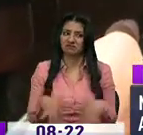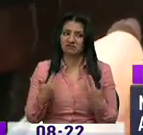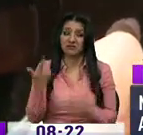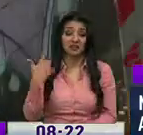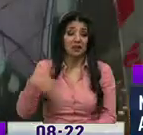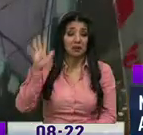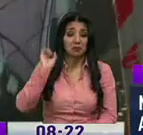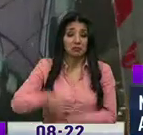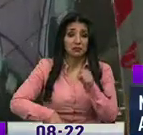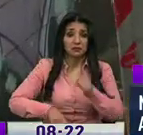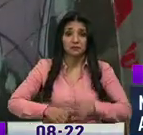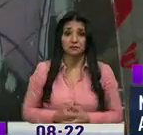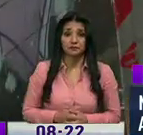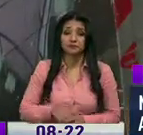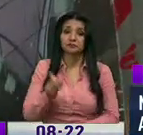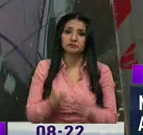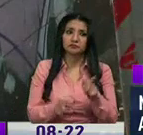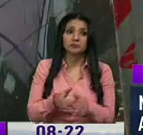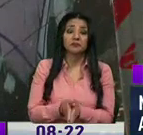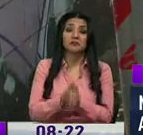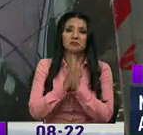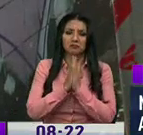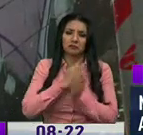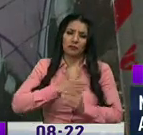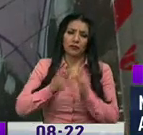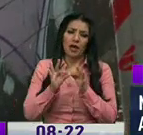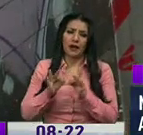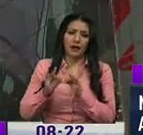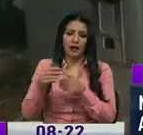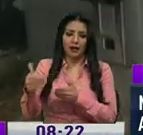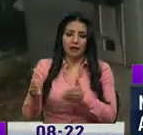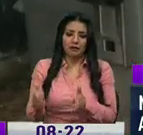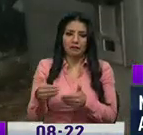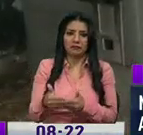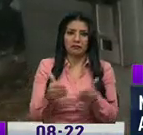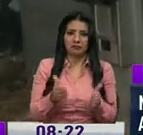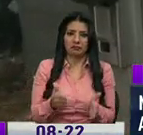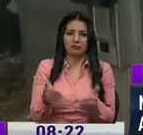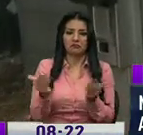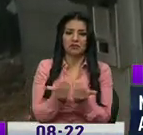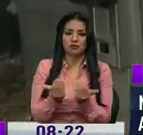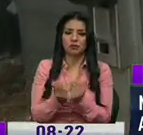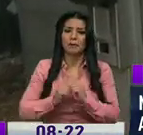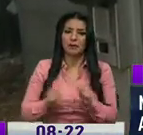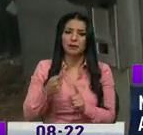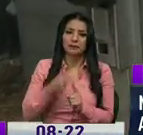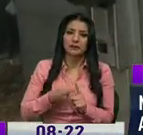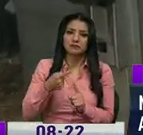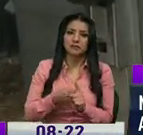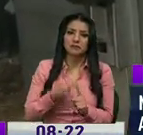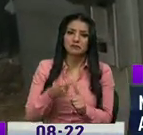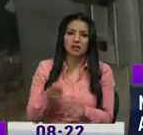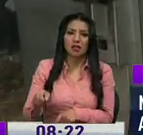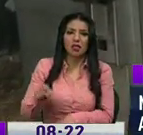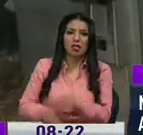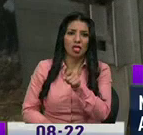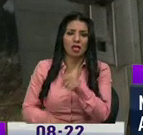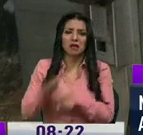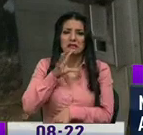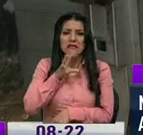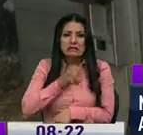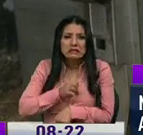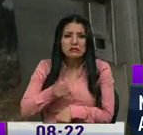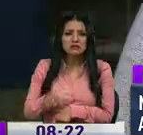están dañados. Los moradores han solicitado la reparación de los recipientes, pero han pasado meses y cada día los contenedores lucen